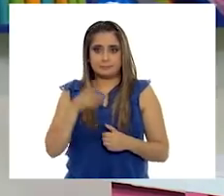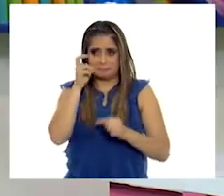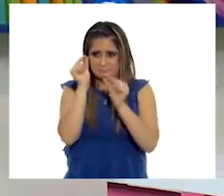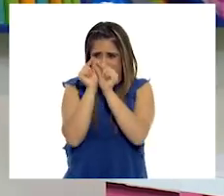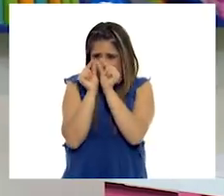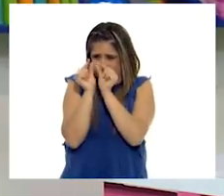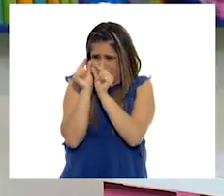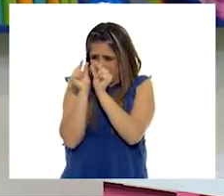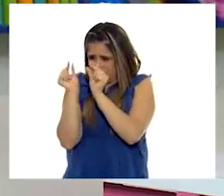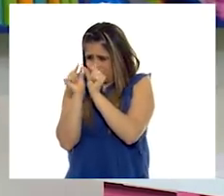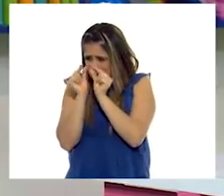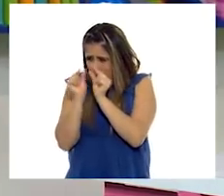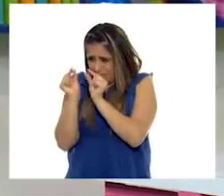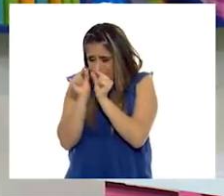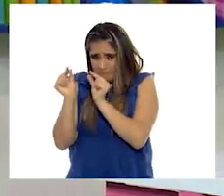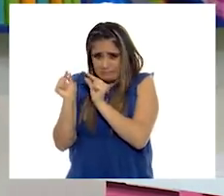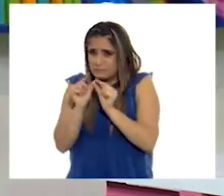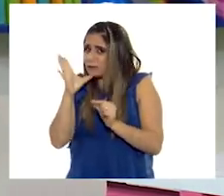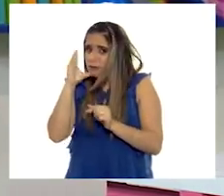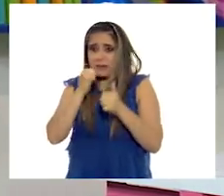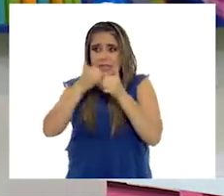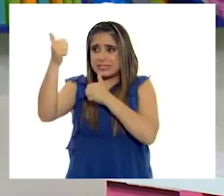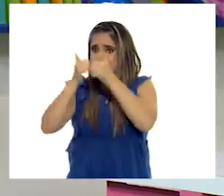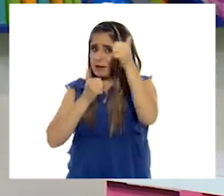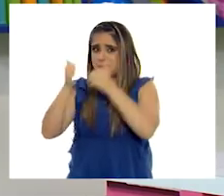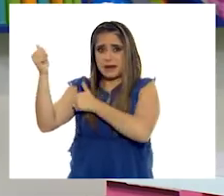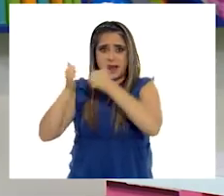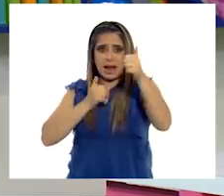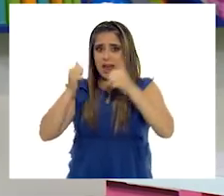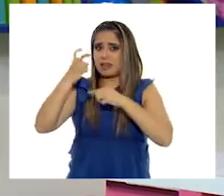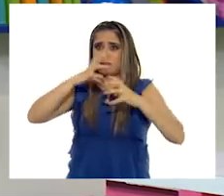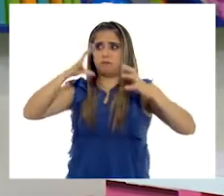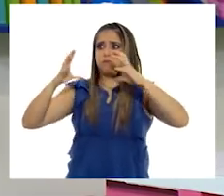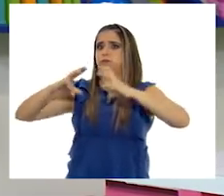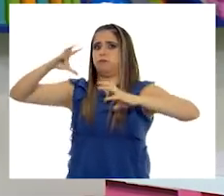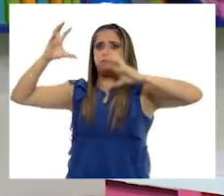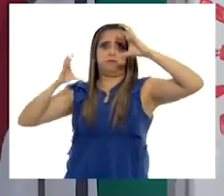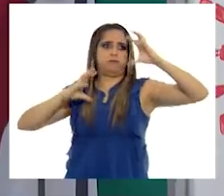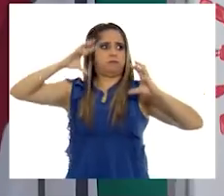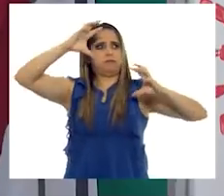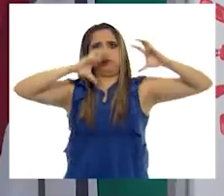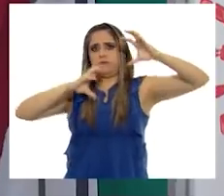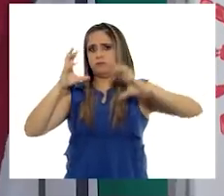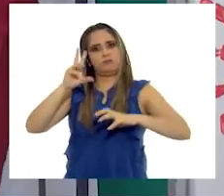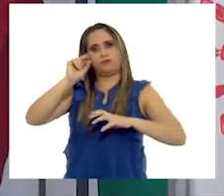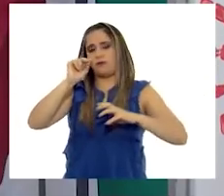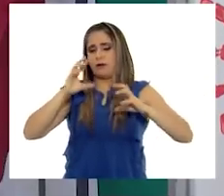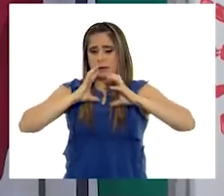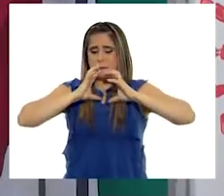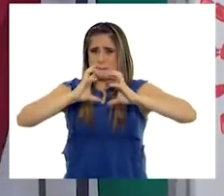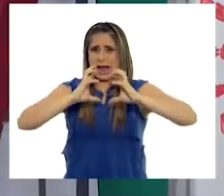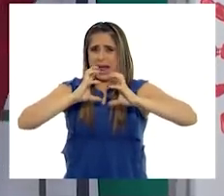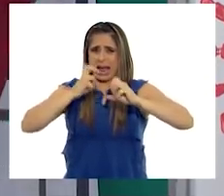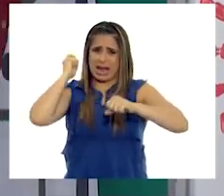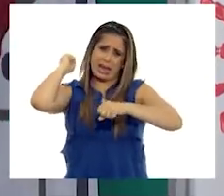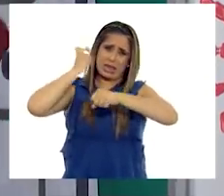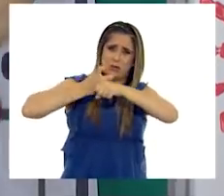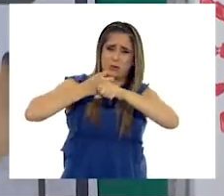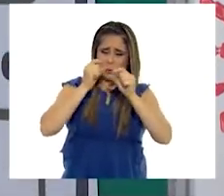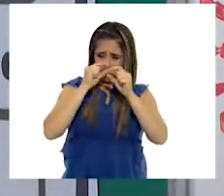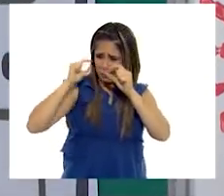tan pegaditas que ni siquiera se pueden mover. Ay, sí. Entonces, imagina un hielo como lo tenemos en la